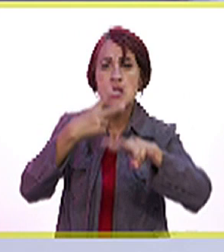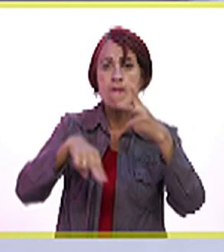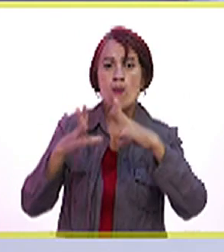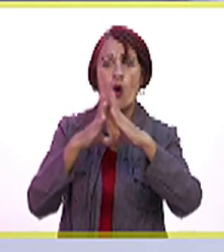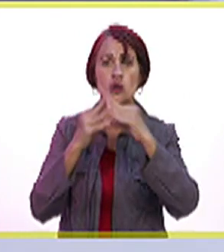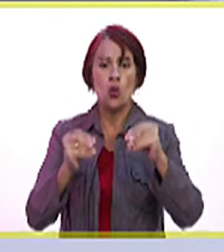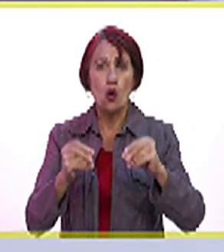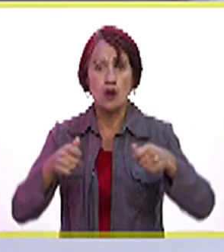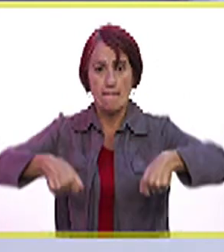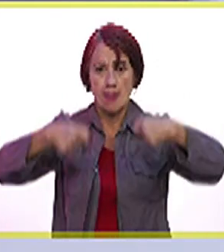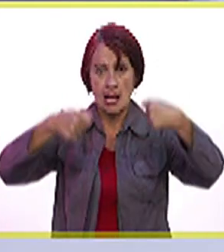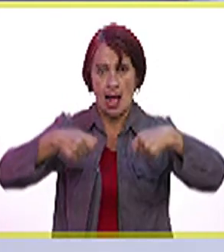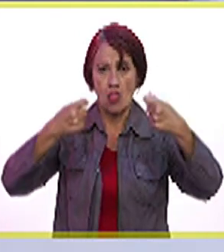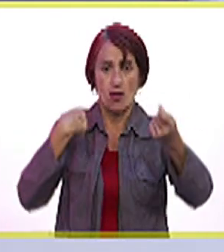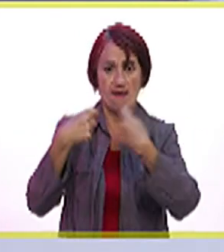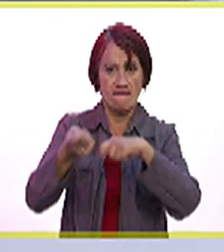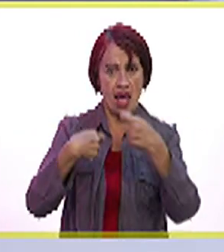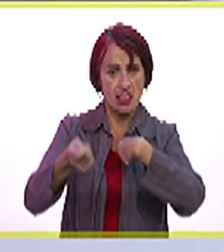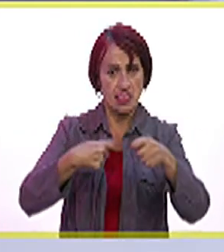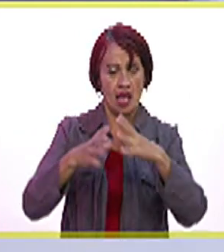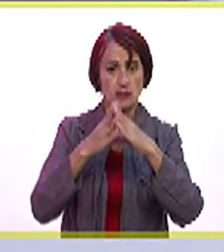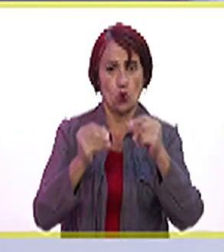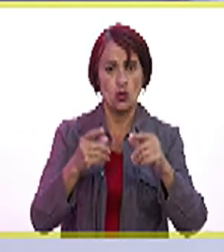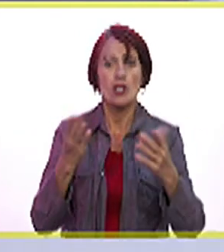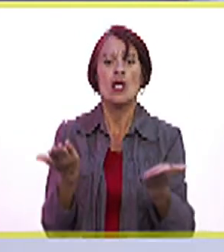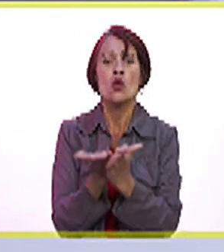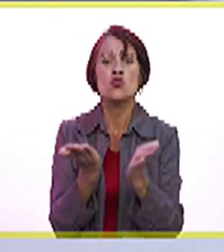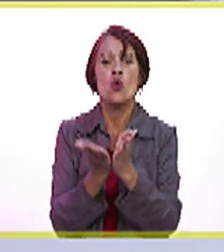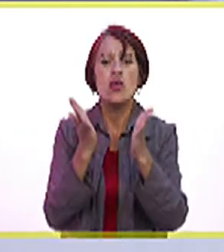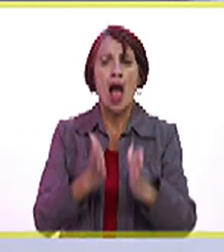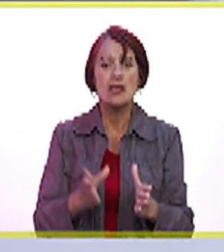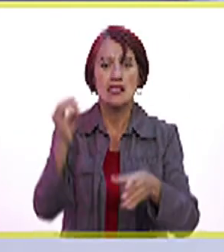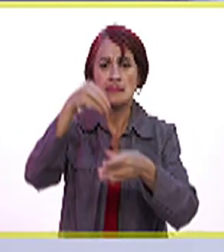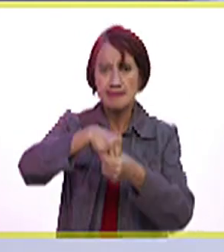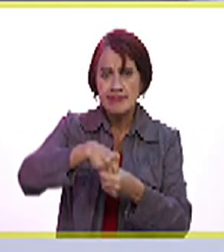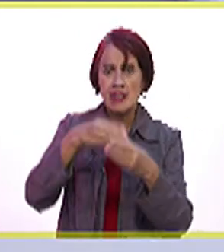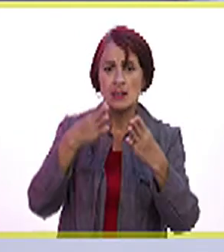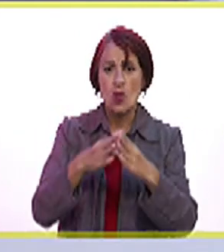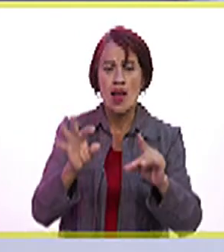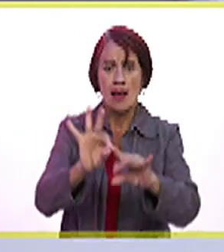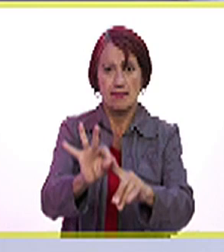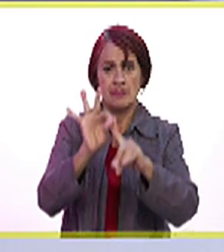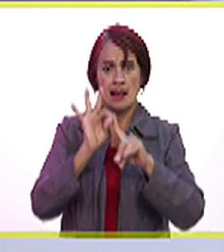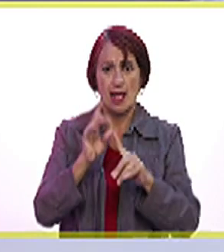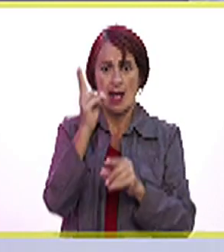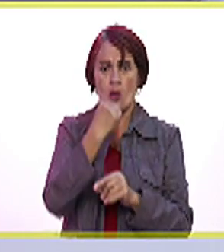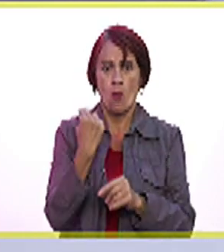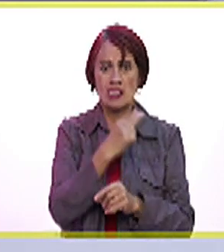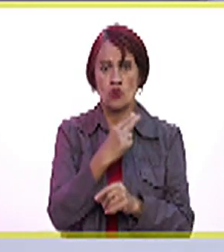con mercadotecnia. Vamos a ver el perfil de los estudiantes que están dentro de la especialidad ocupacional.